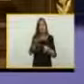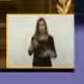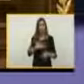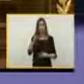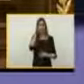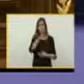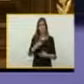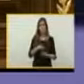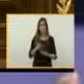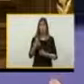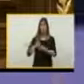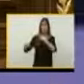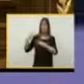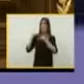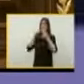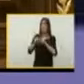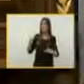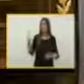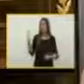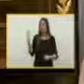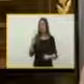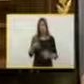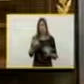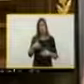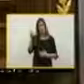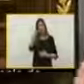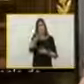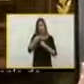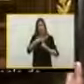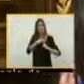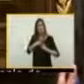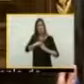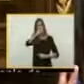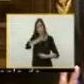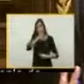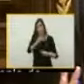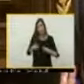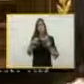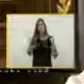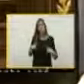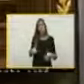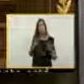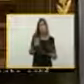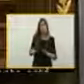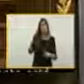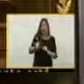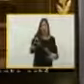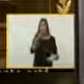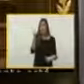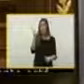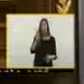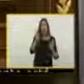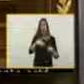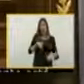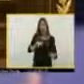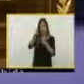da base social do Partido Socialista para que chegue unha cosa. A presión dos líderes dos sindicatos, non da base social. La base social, no, dos partidos de izquierda. Los